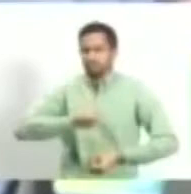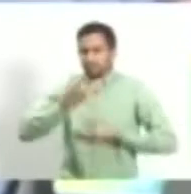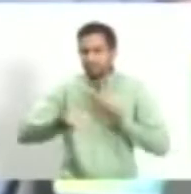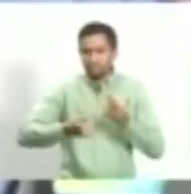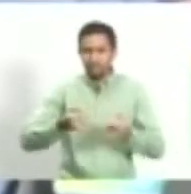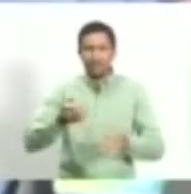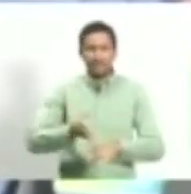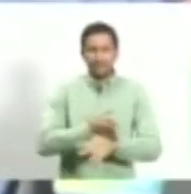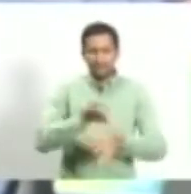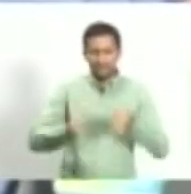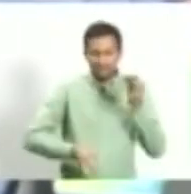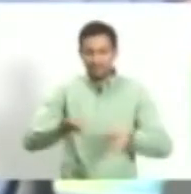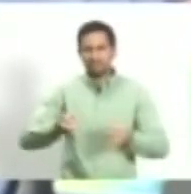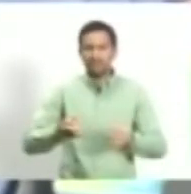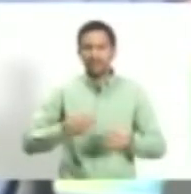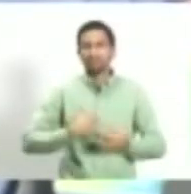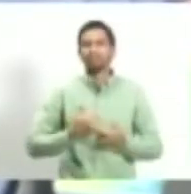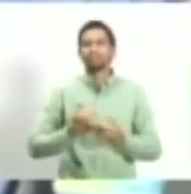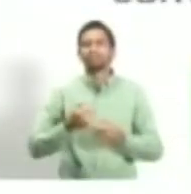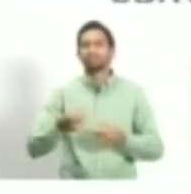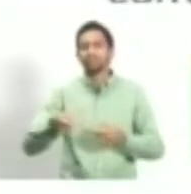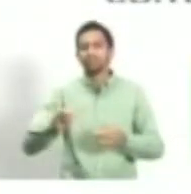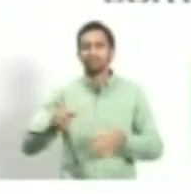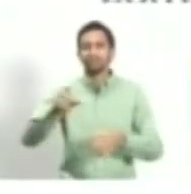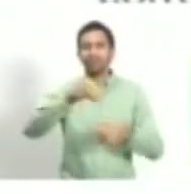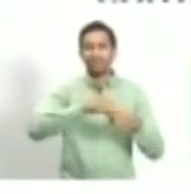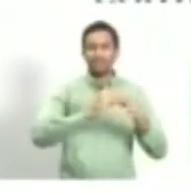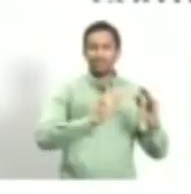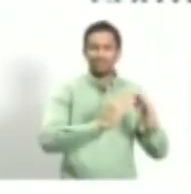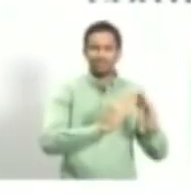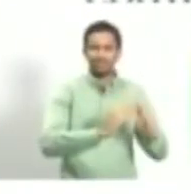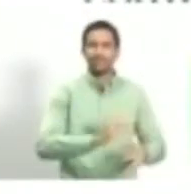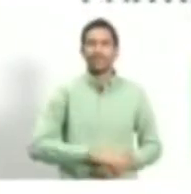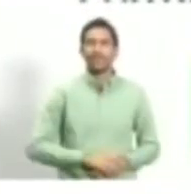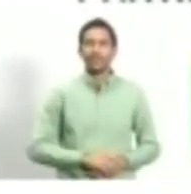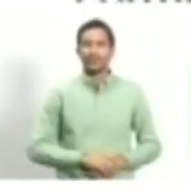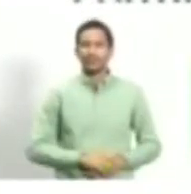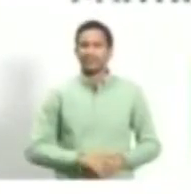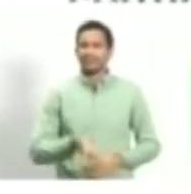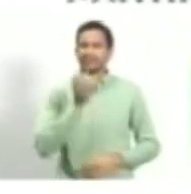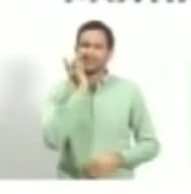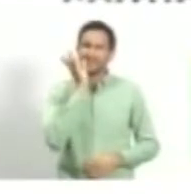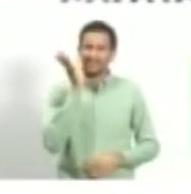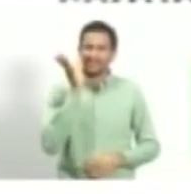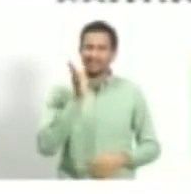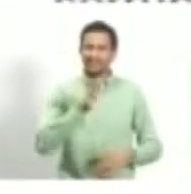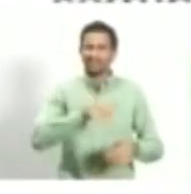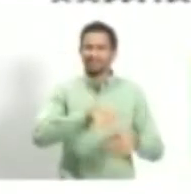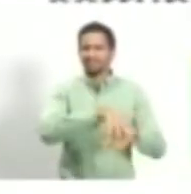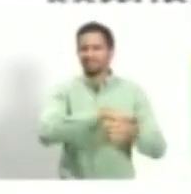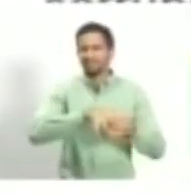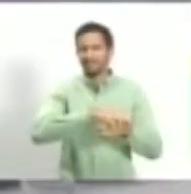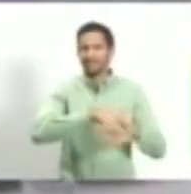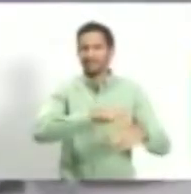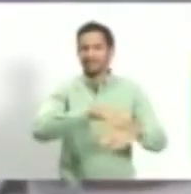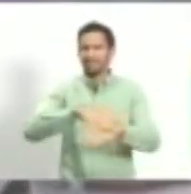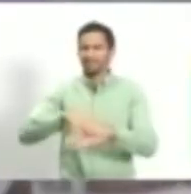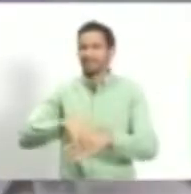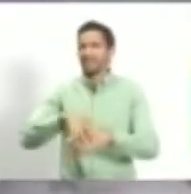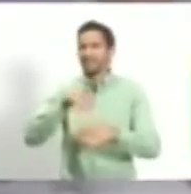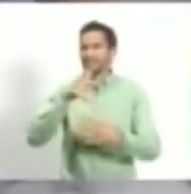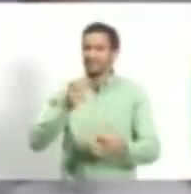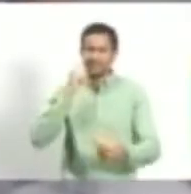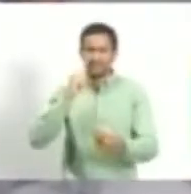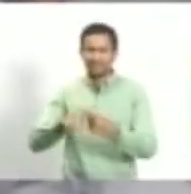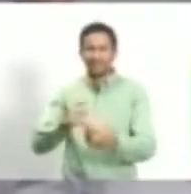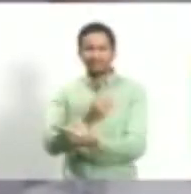delitos, hecho que provocó la reacción del fiscal general de la nación. Corruptos confesos en casa, grave mensaje para la sociedad y para la lucha contra la corrupción. El